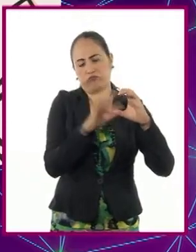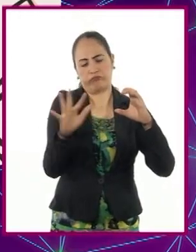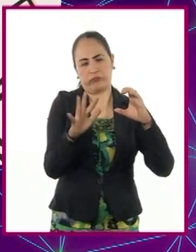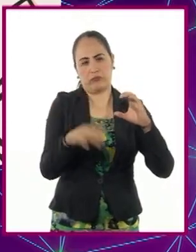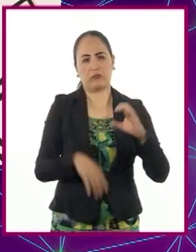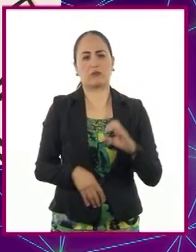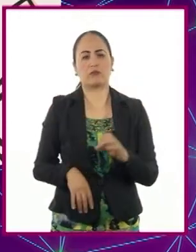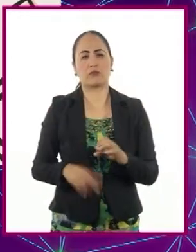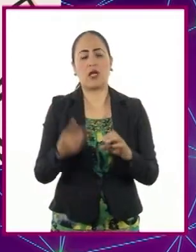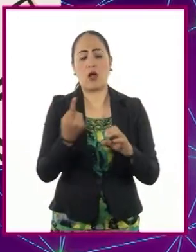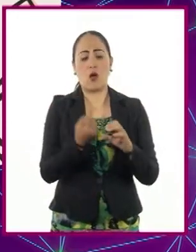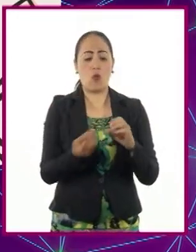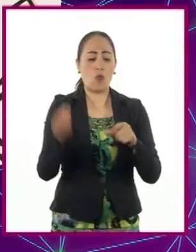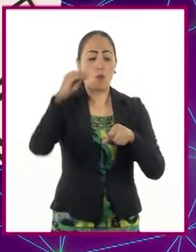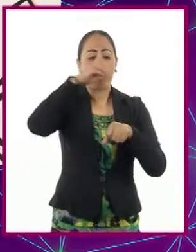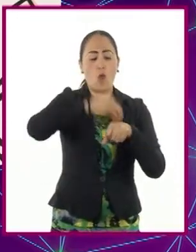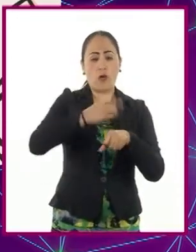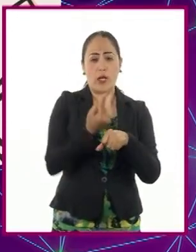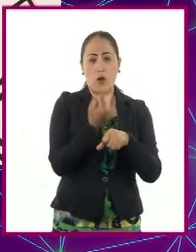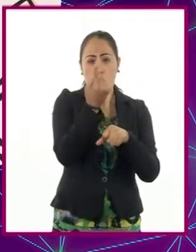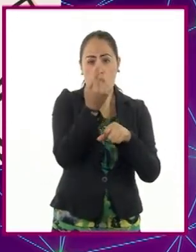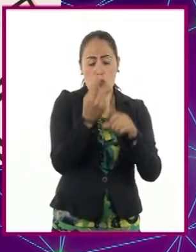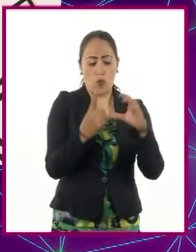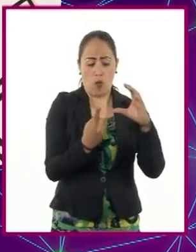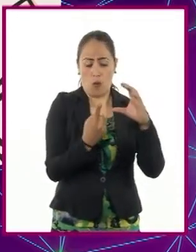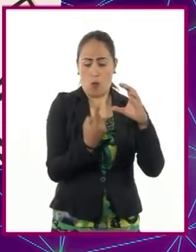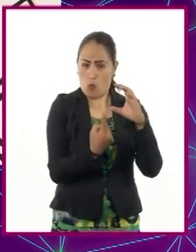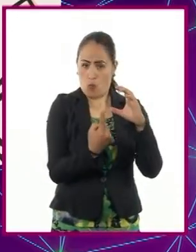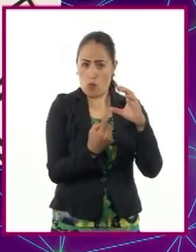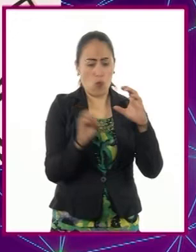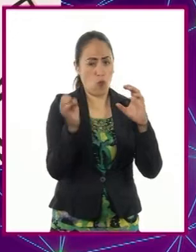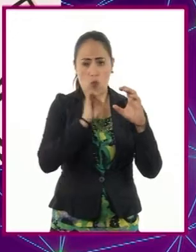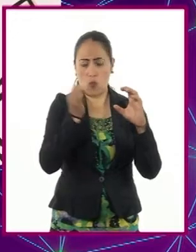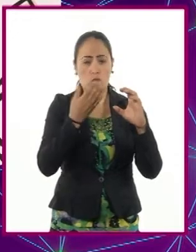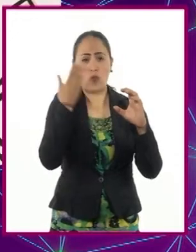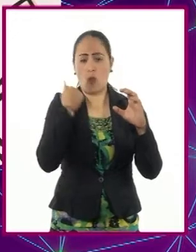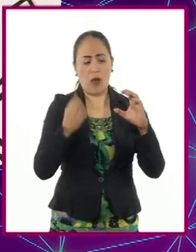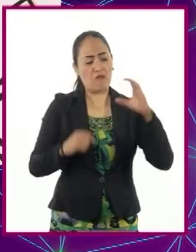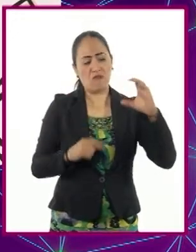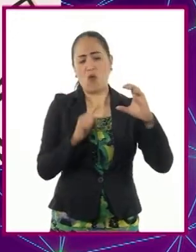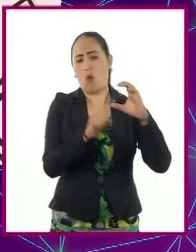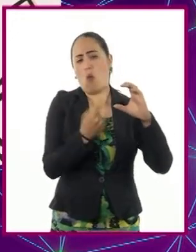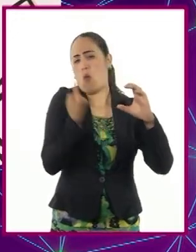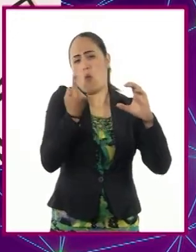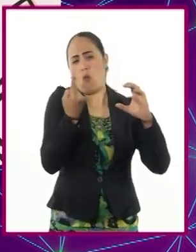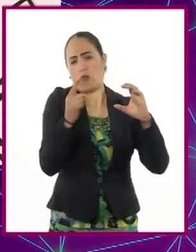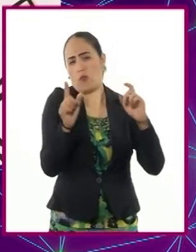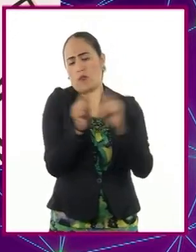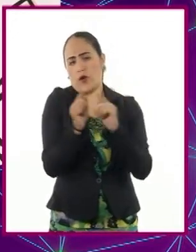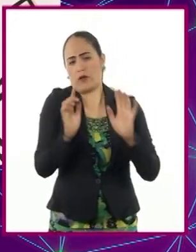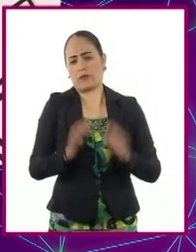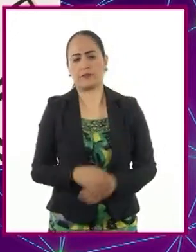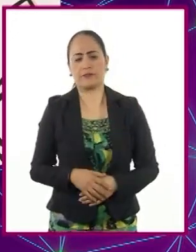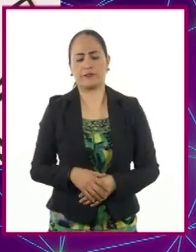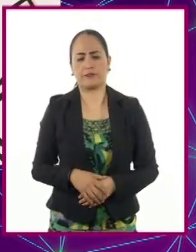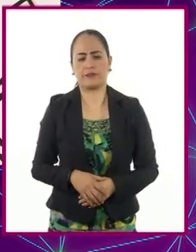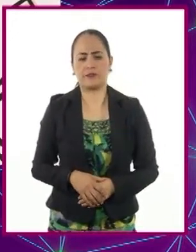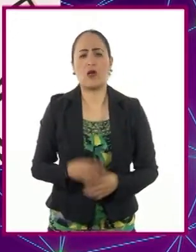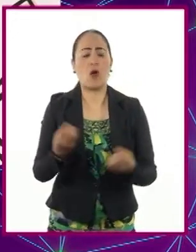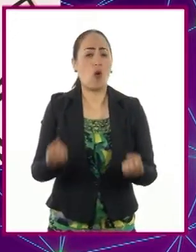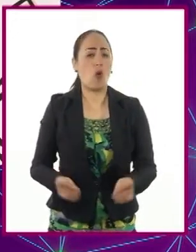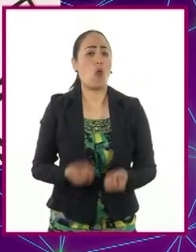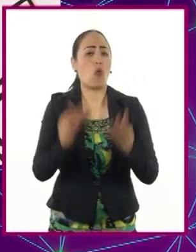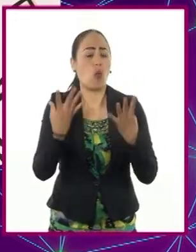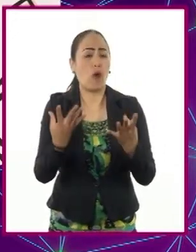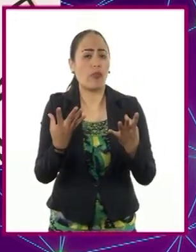un coeficiente o un subíndice, se interpreta que tenemos un átomo de ese elemento. Anotemos el número de átomos a